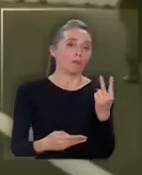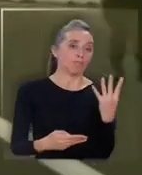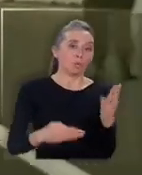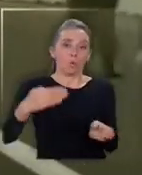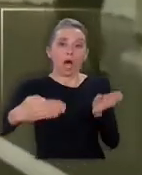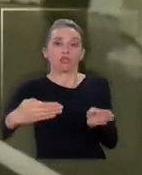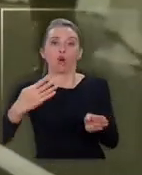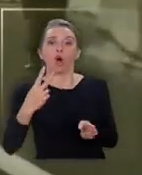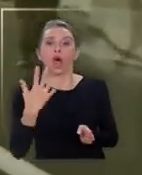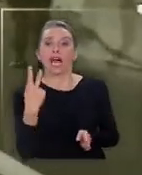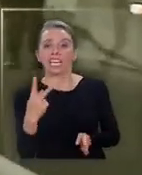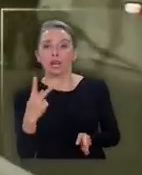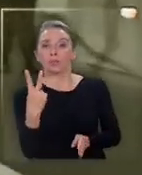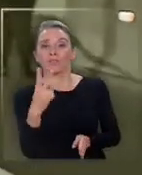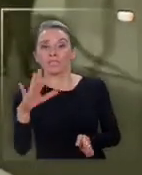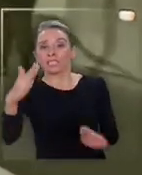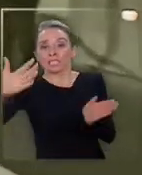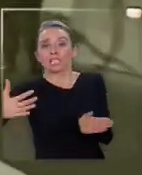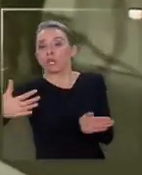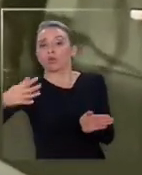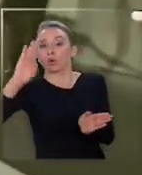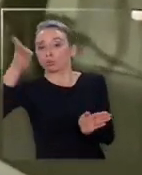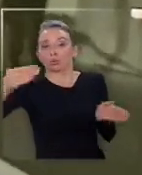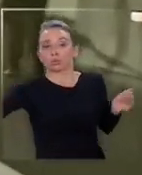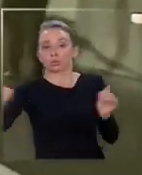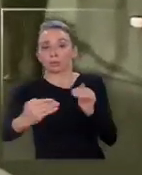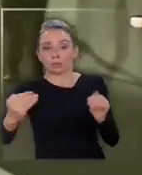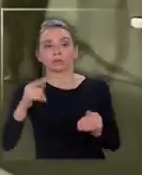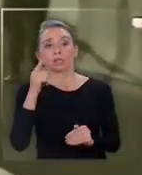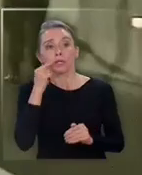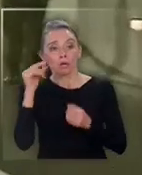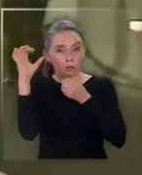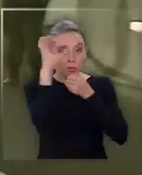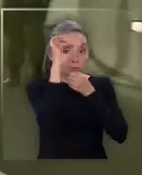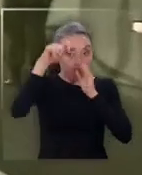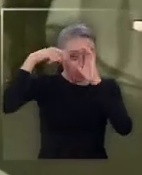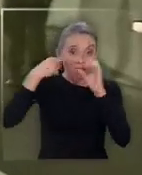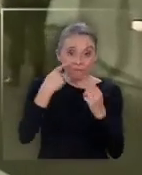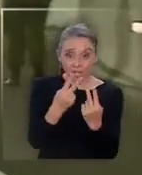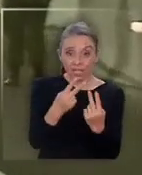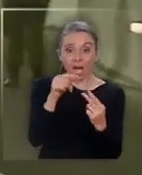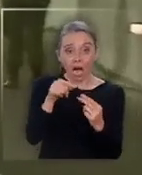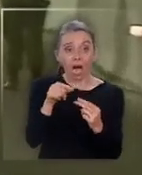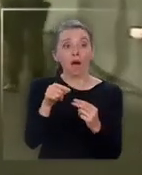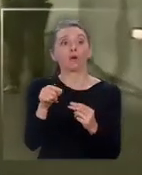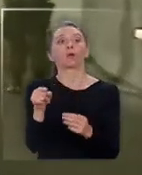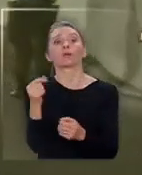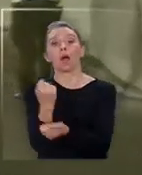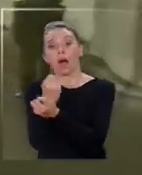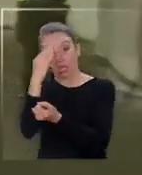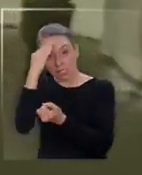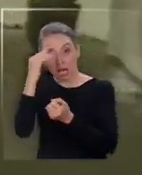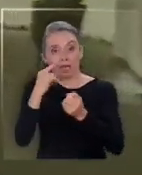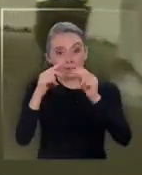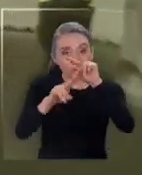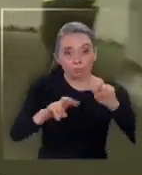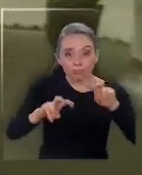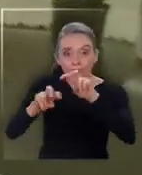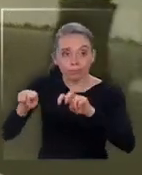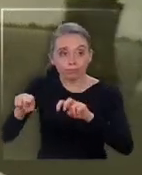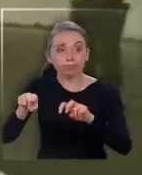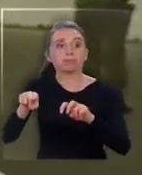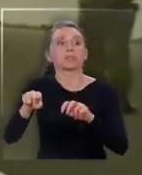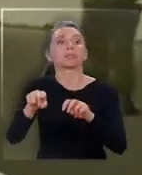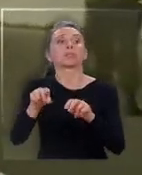pueden ver en imágenes y en vivo y en directo por la cámara de Alejandro Mella cómo todavía siguen haciendo trabajos en las calles, en la ruta,